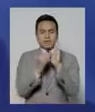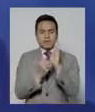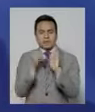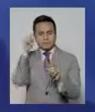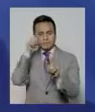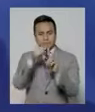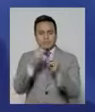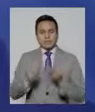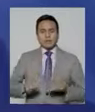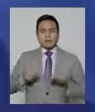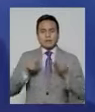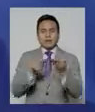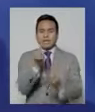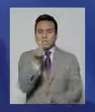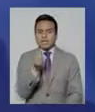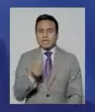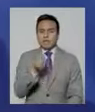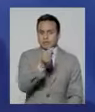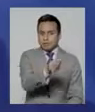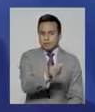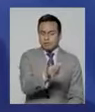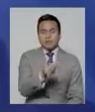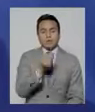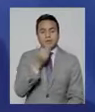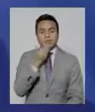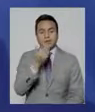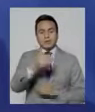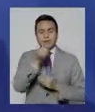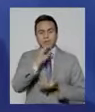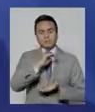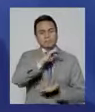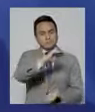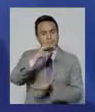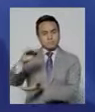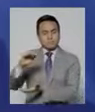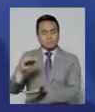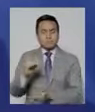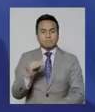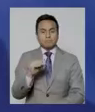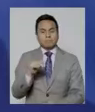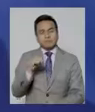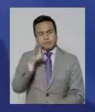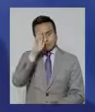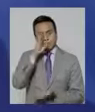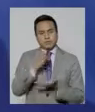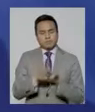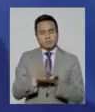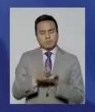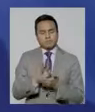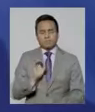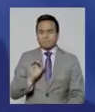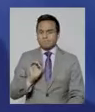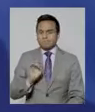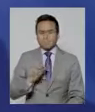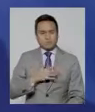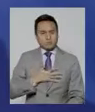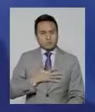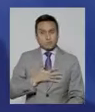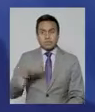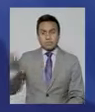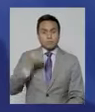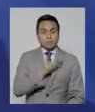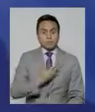destinadas a entregar dinero, con la entrega de alimentos, se ha tomado la decisión, que es dolorosa, lo ha dicho